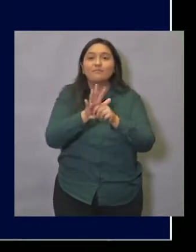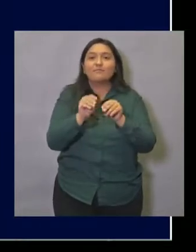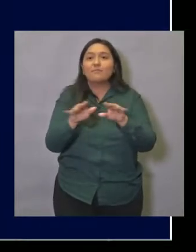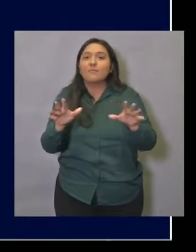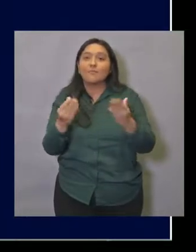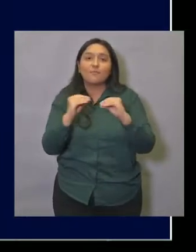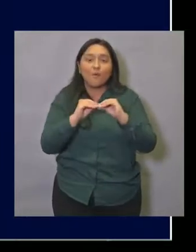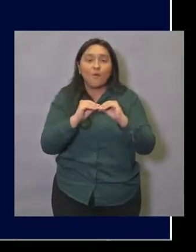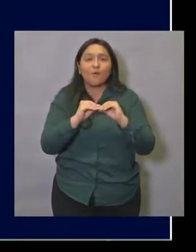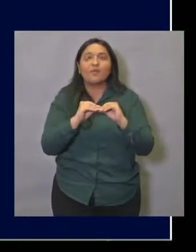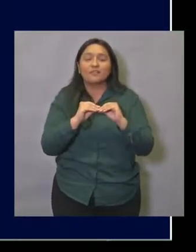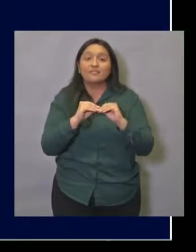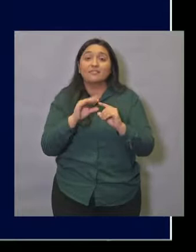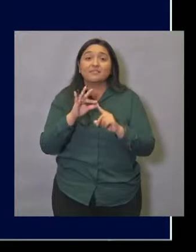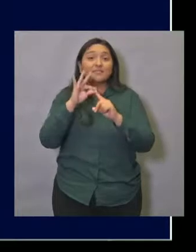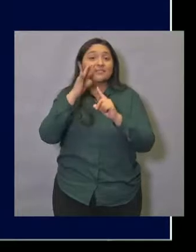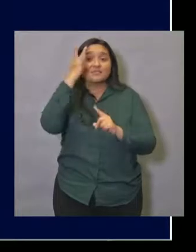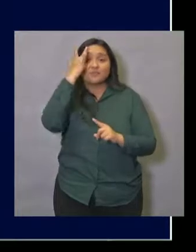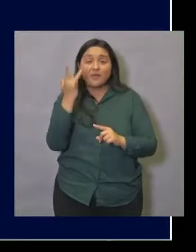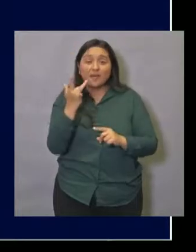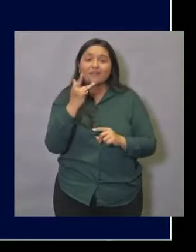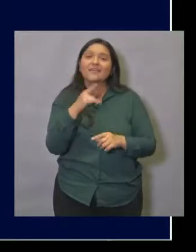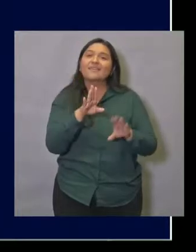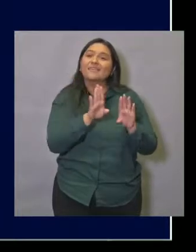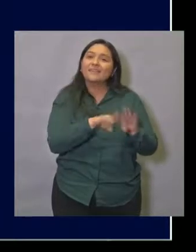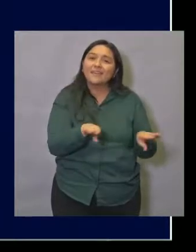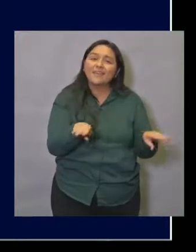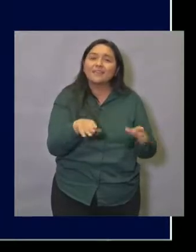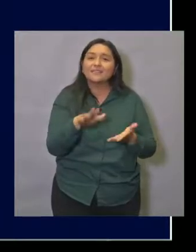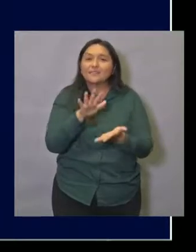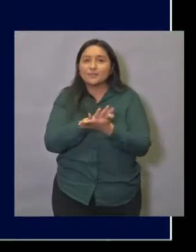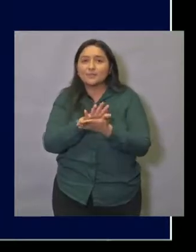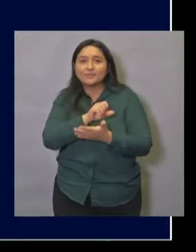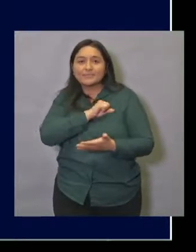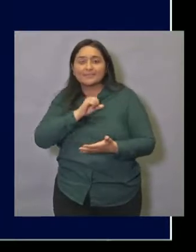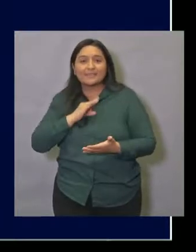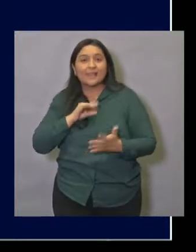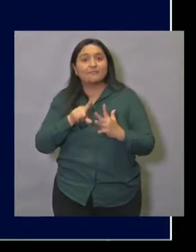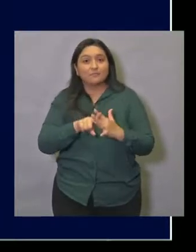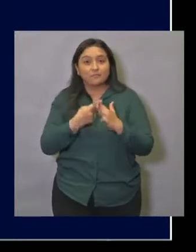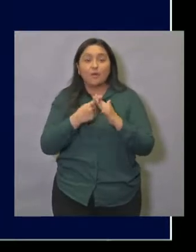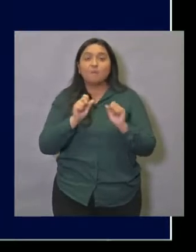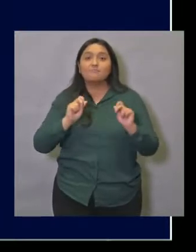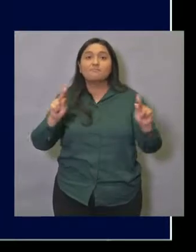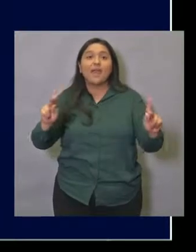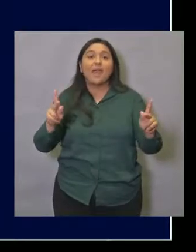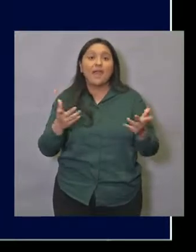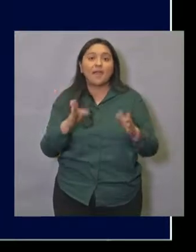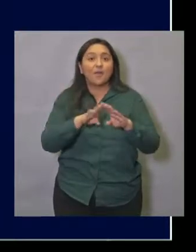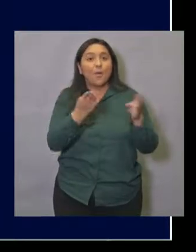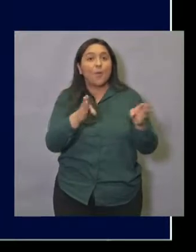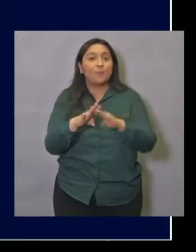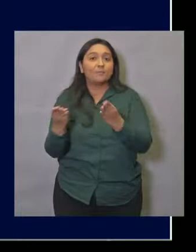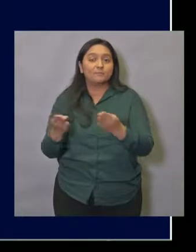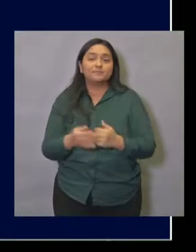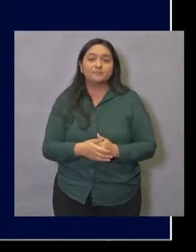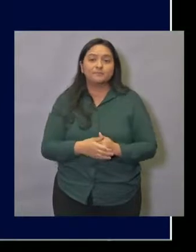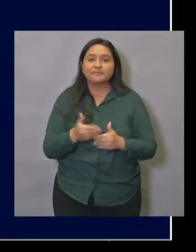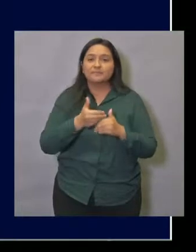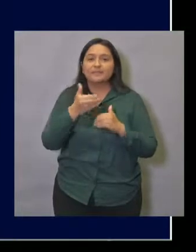porque algunos niños y el personal escolar están regresando a las aulas. Next slide, please.